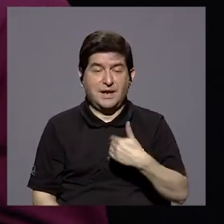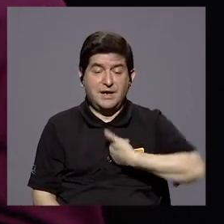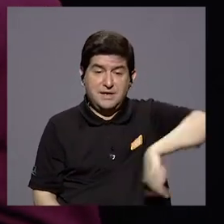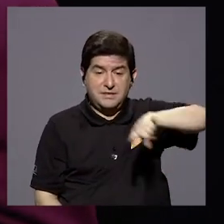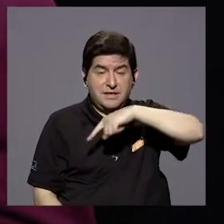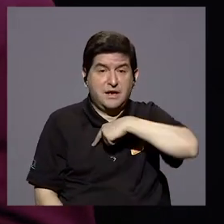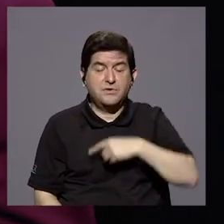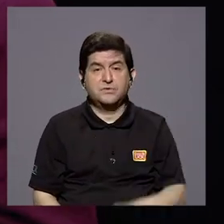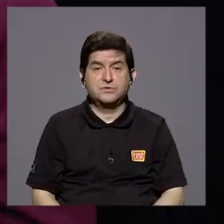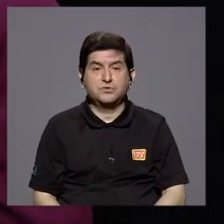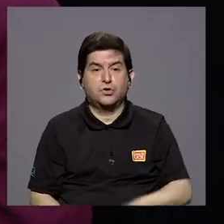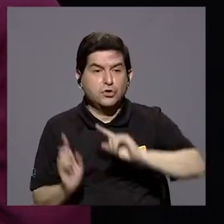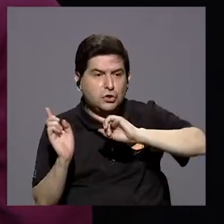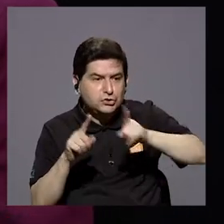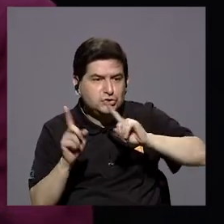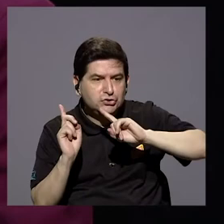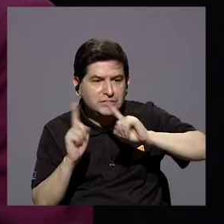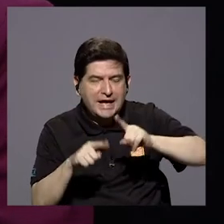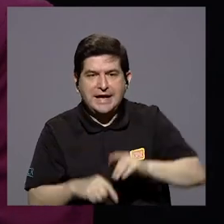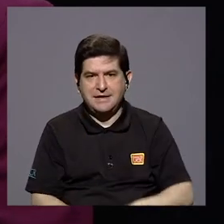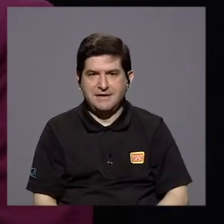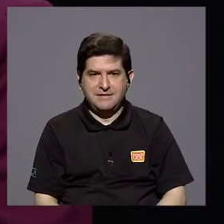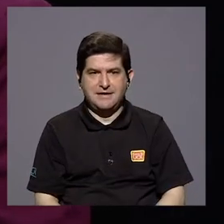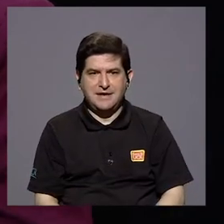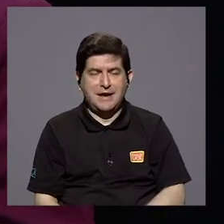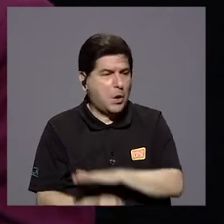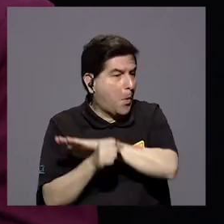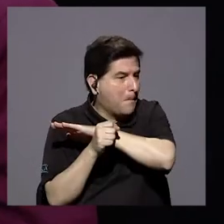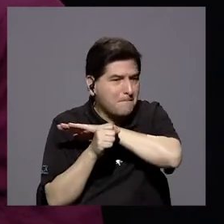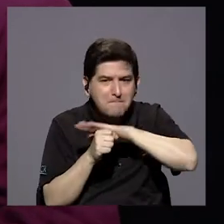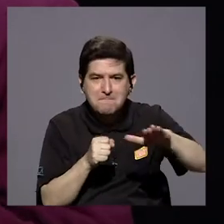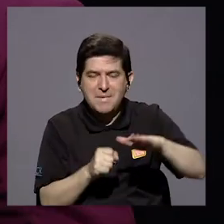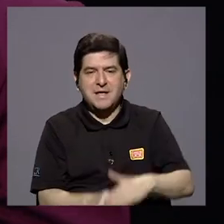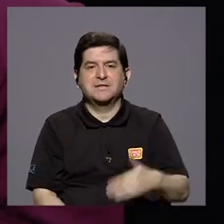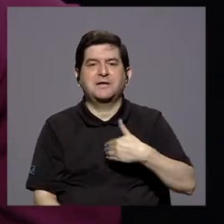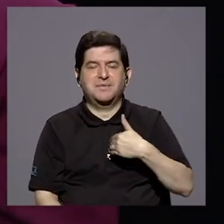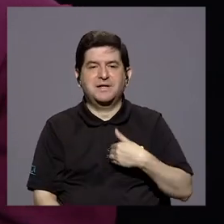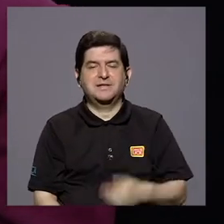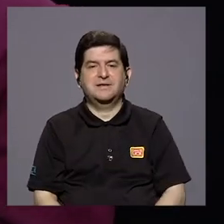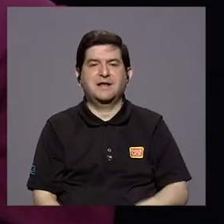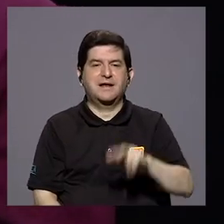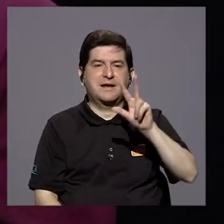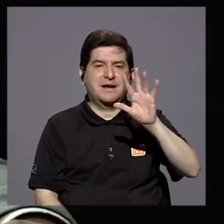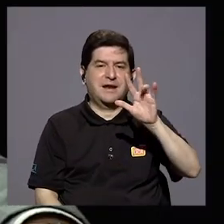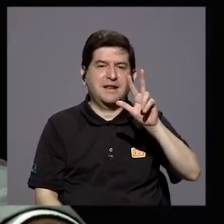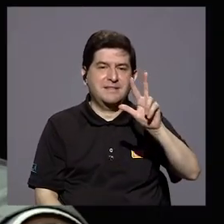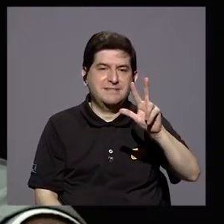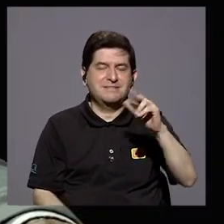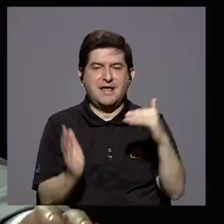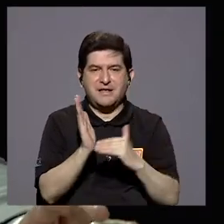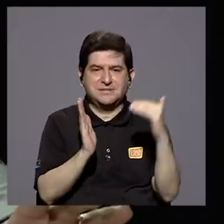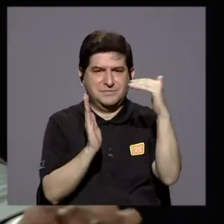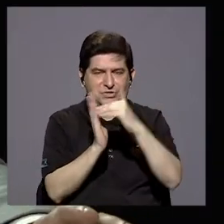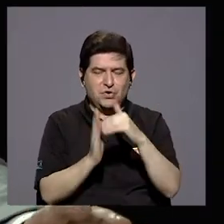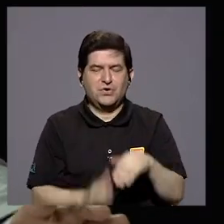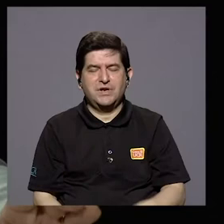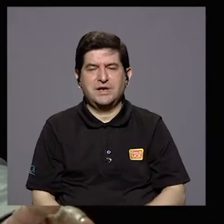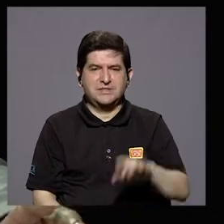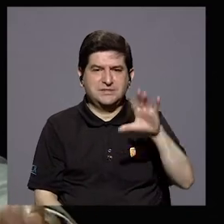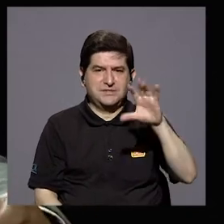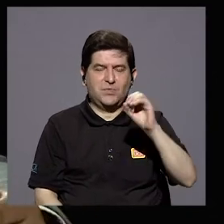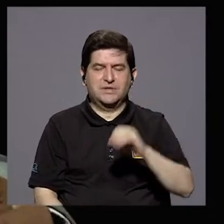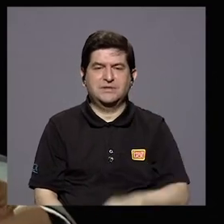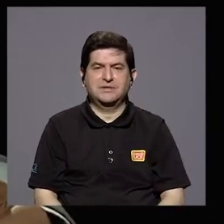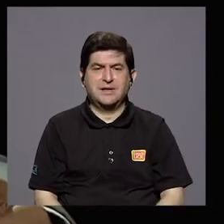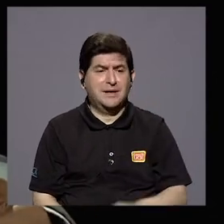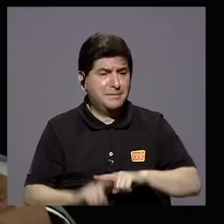y tendríamos que tener una asistencia. Pero total para ganar 3.050.000. Pero no es un salario que